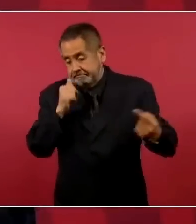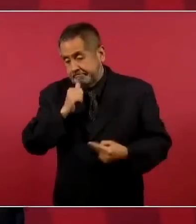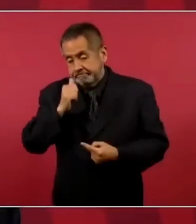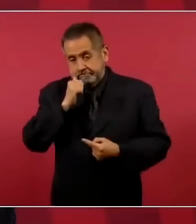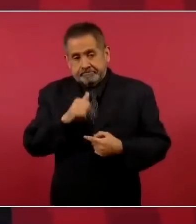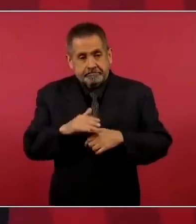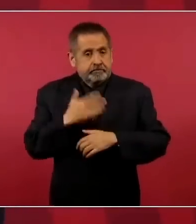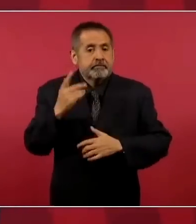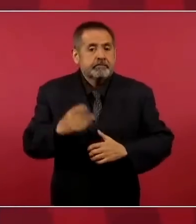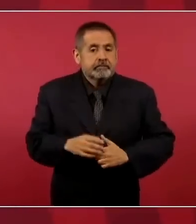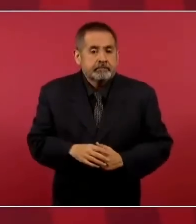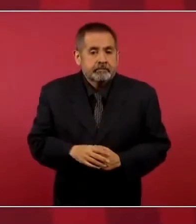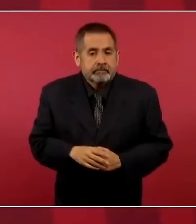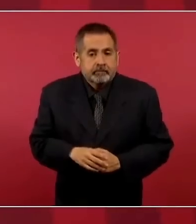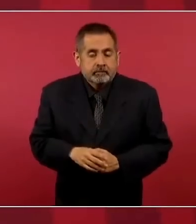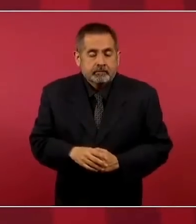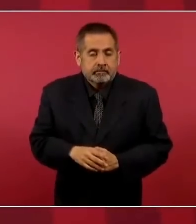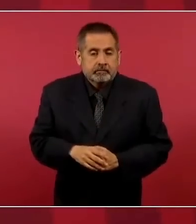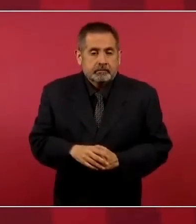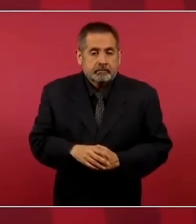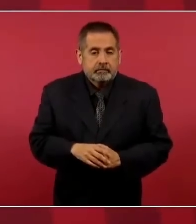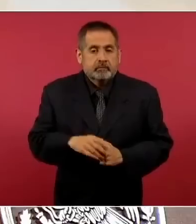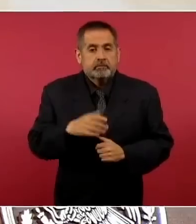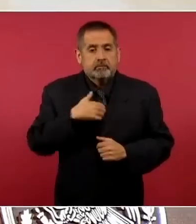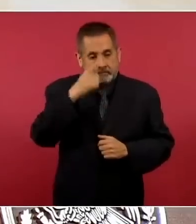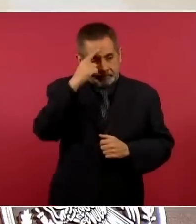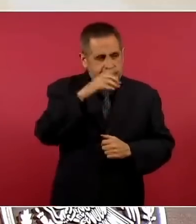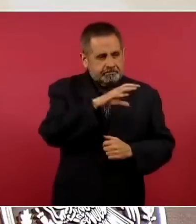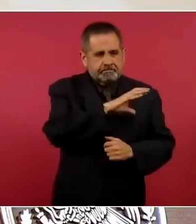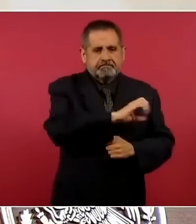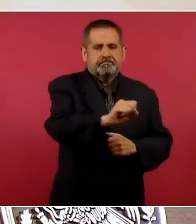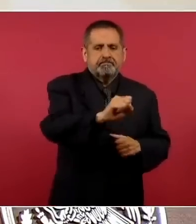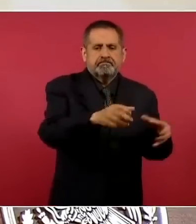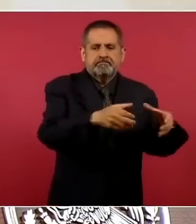porque a ese lo cooptó Salinas,